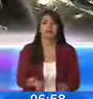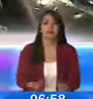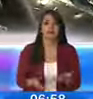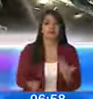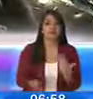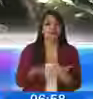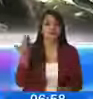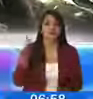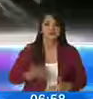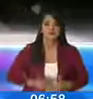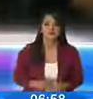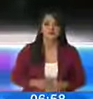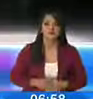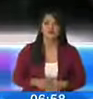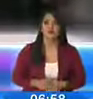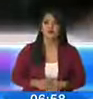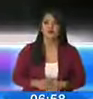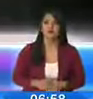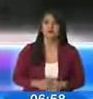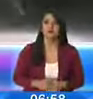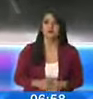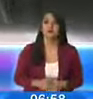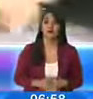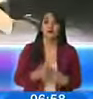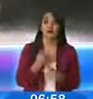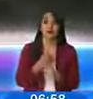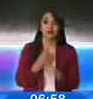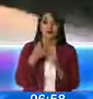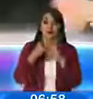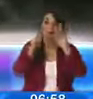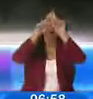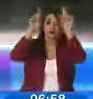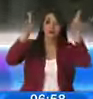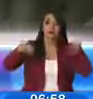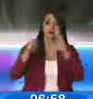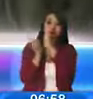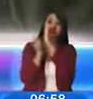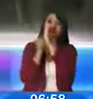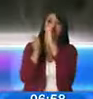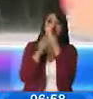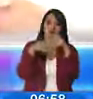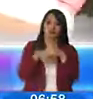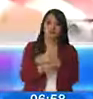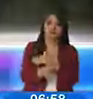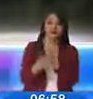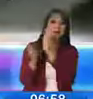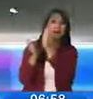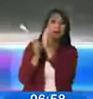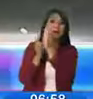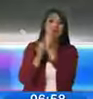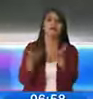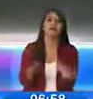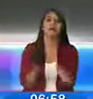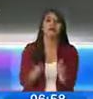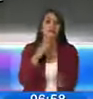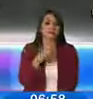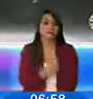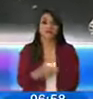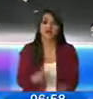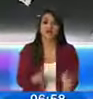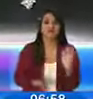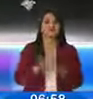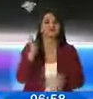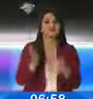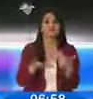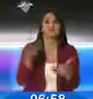decir, sin pagar. Eso permite que los sensores no le detecten los seguros que llevan en las prendas y prácticamente pueden